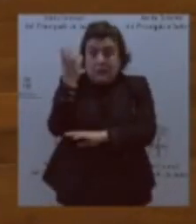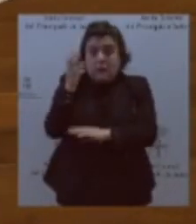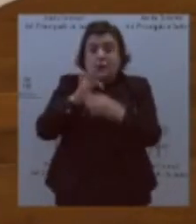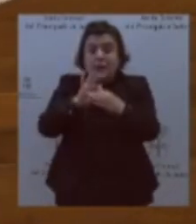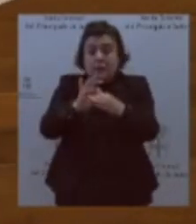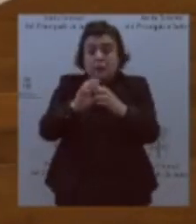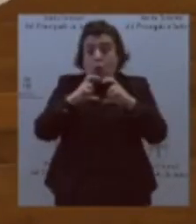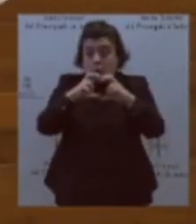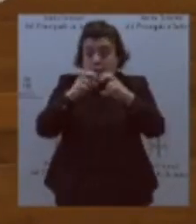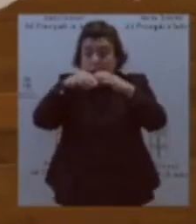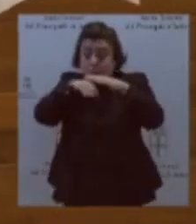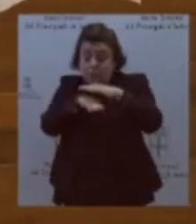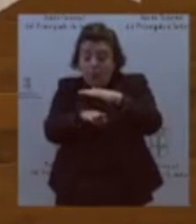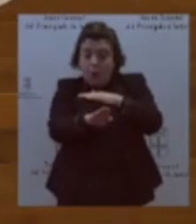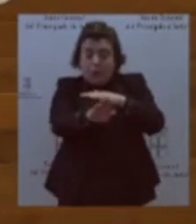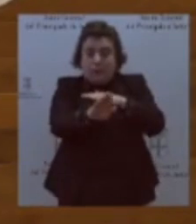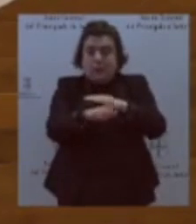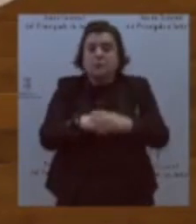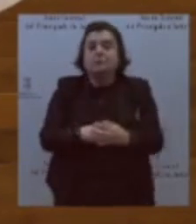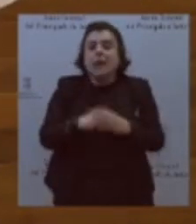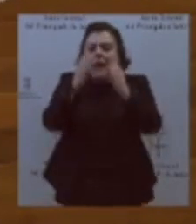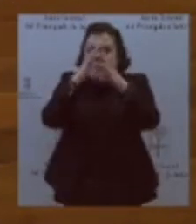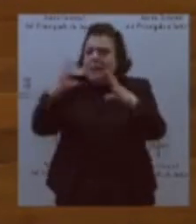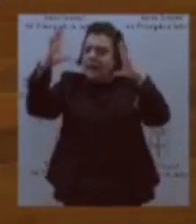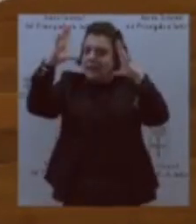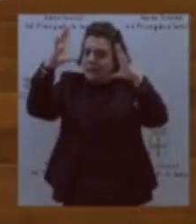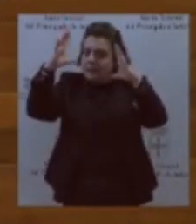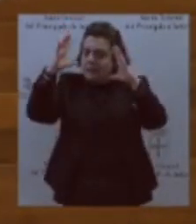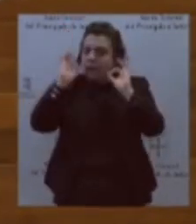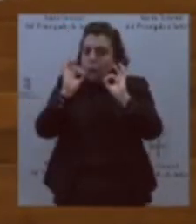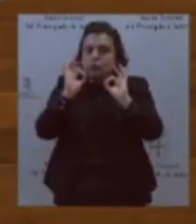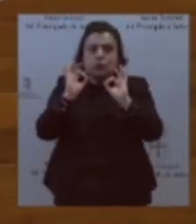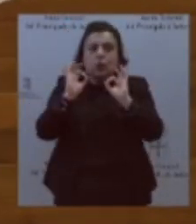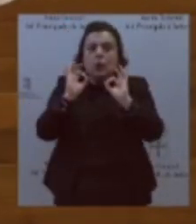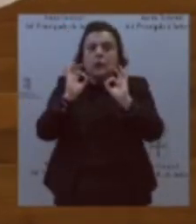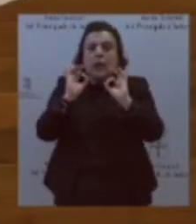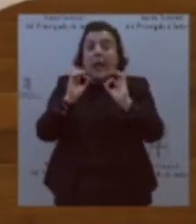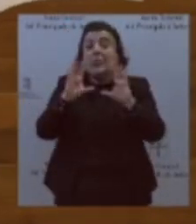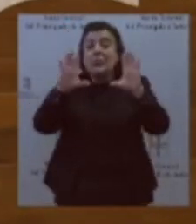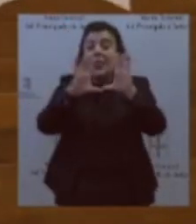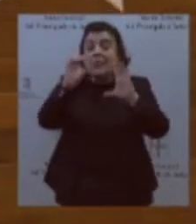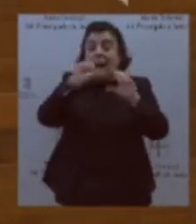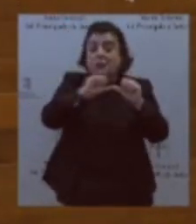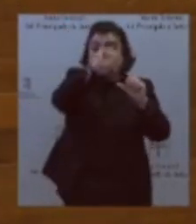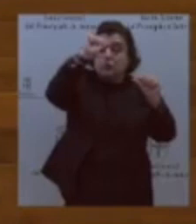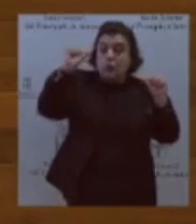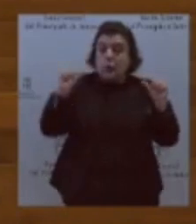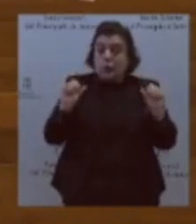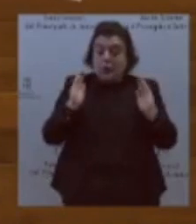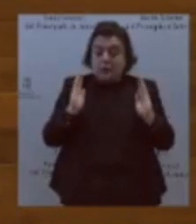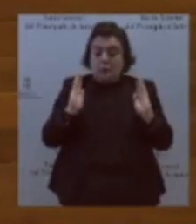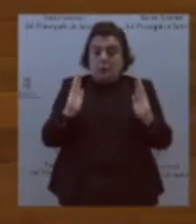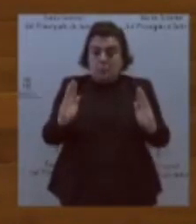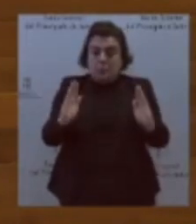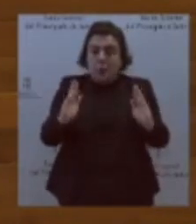Imagínense, por un momento, que durante una década hubiese habido una cicatriz de unas obras que